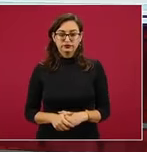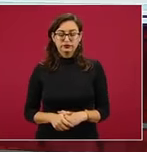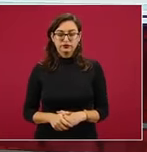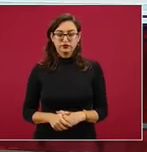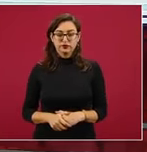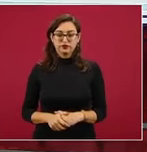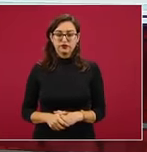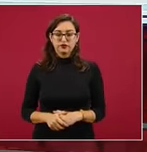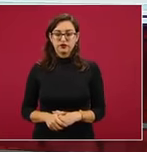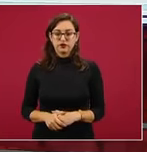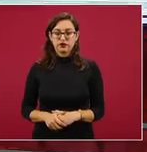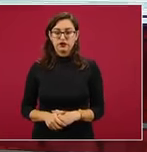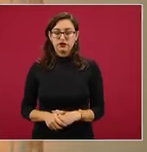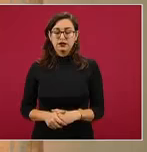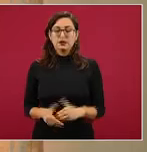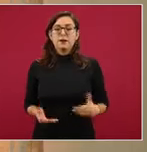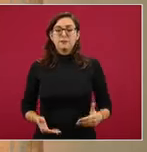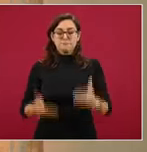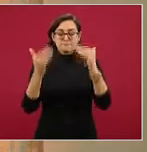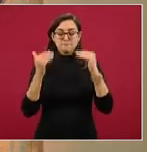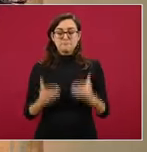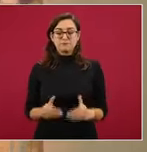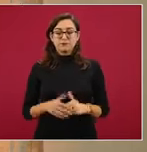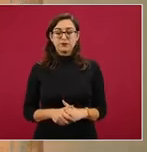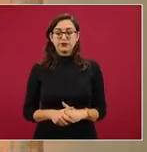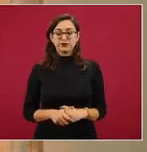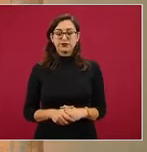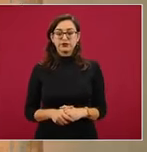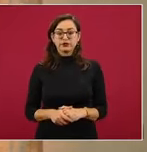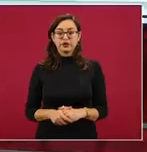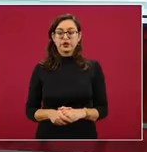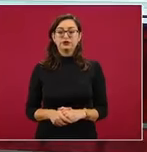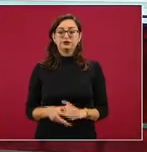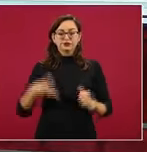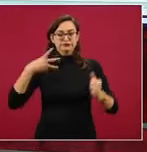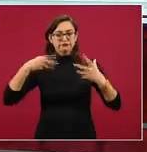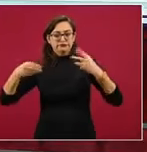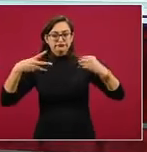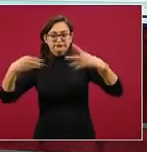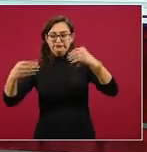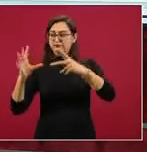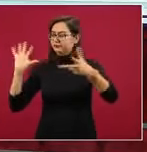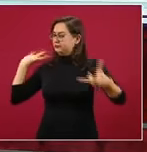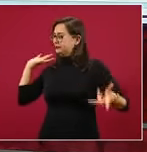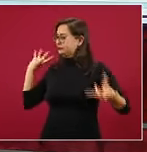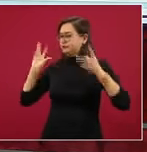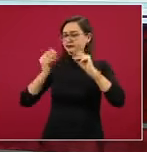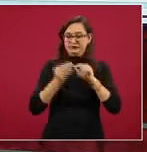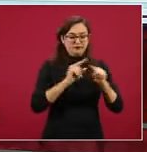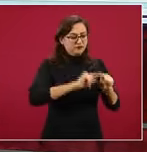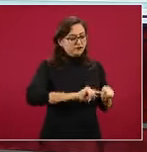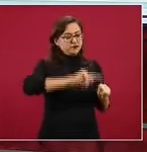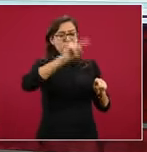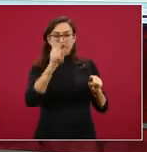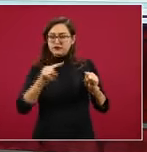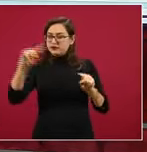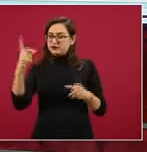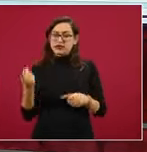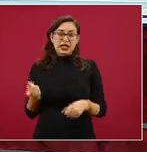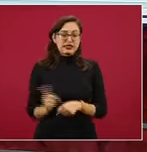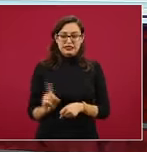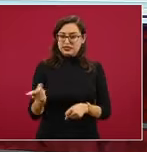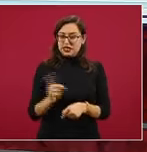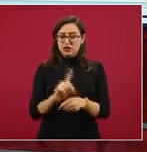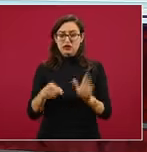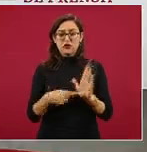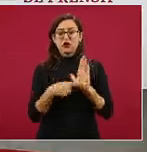rojo. La siguiente, por favor. Nuestra curva epidémica hay que analizarla como todos los días.